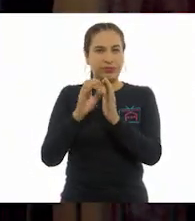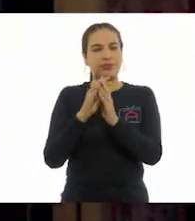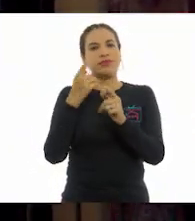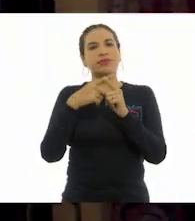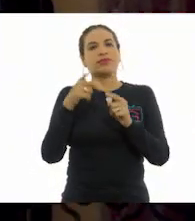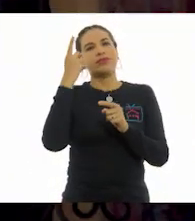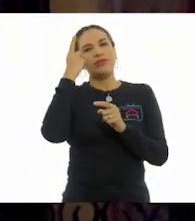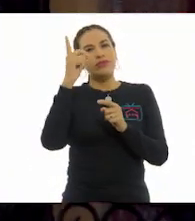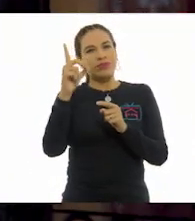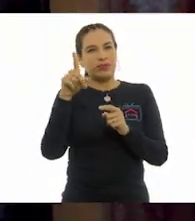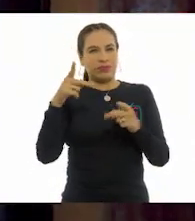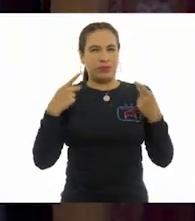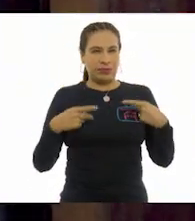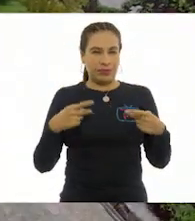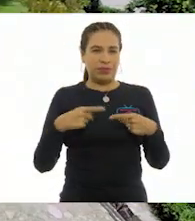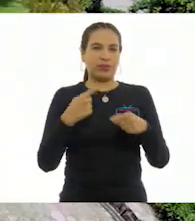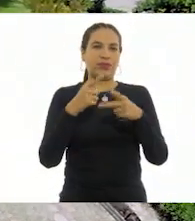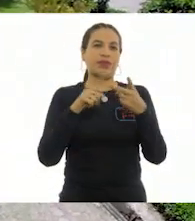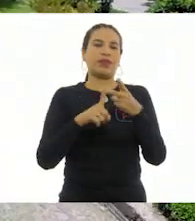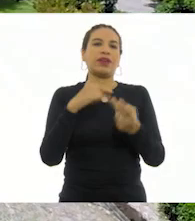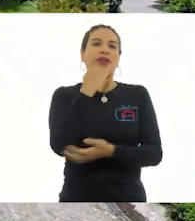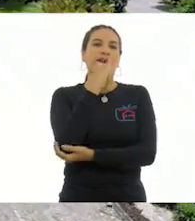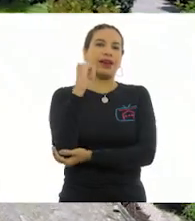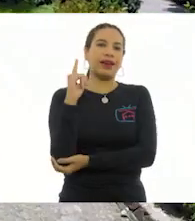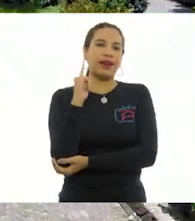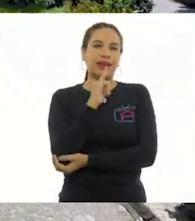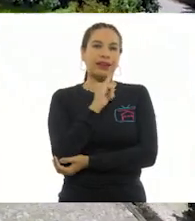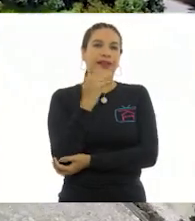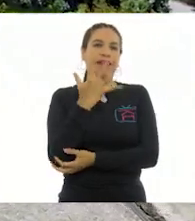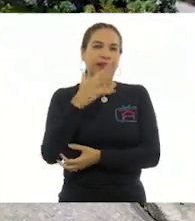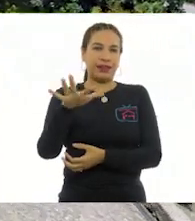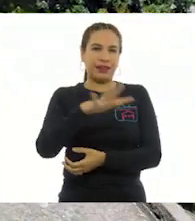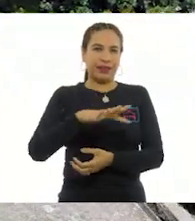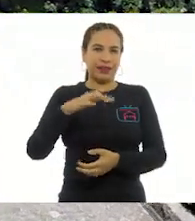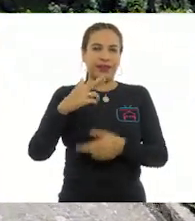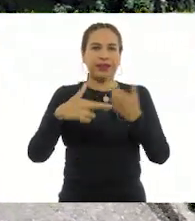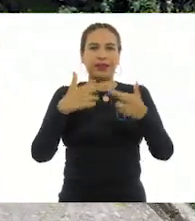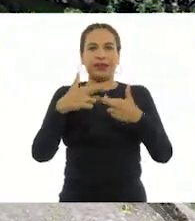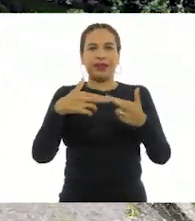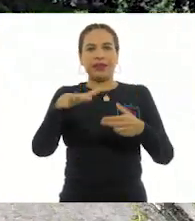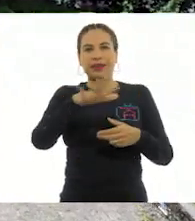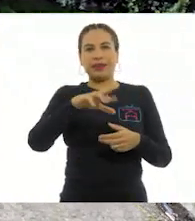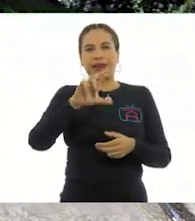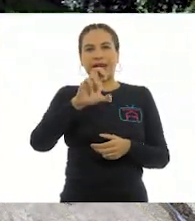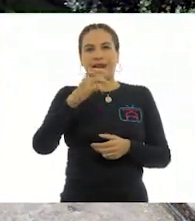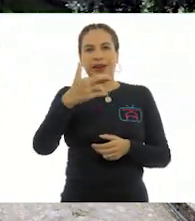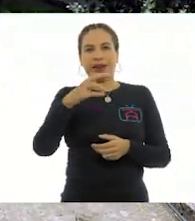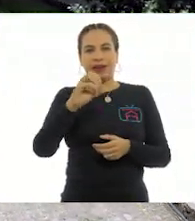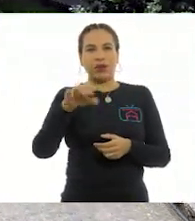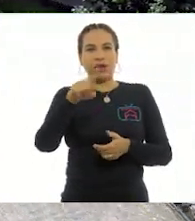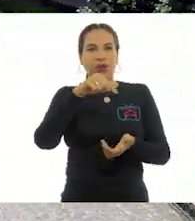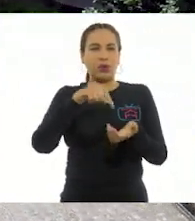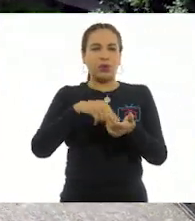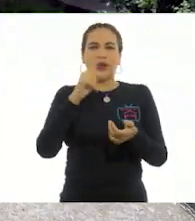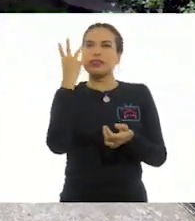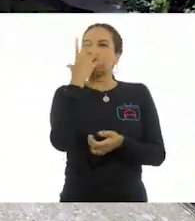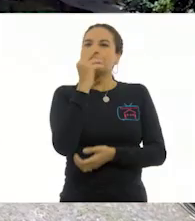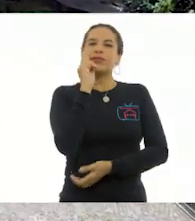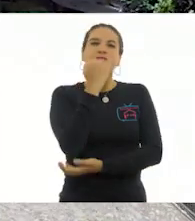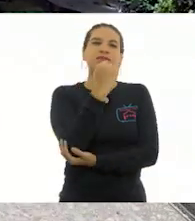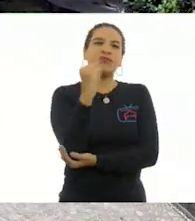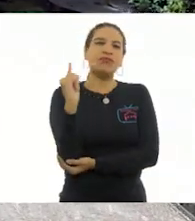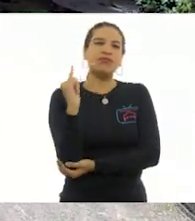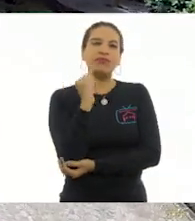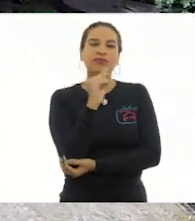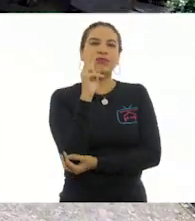los patrones y en la jardinería de recreo, que era un encanto estar en esos jardines porque movías